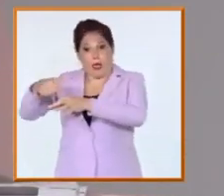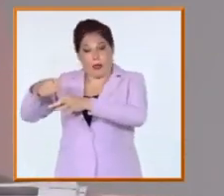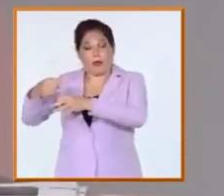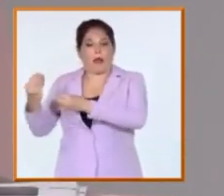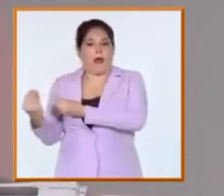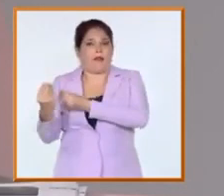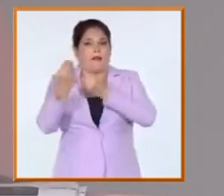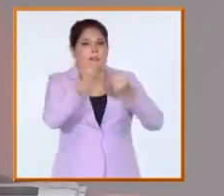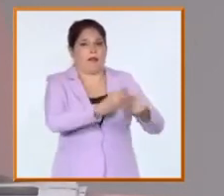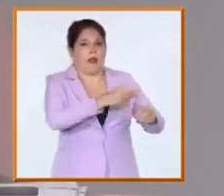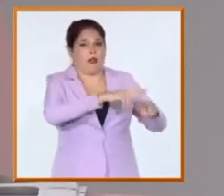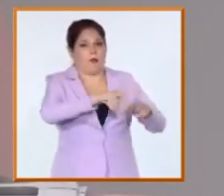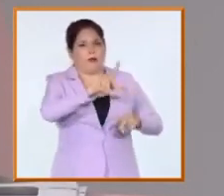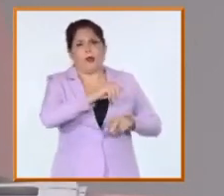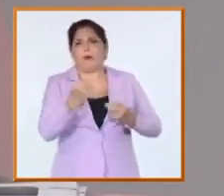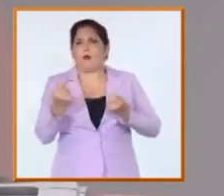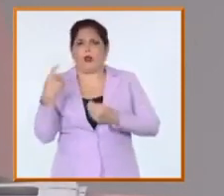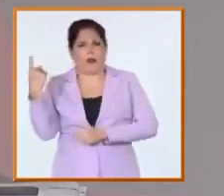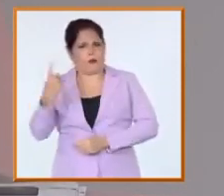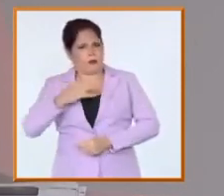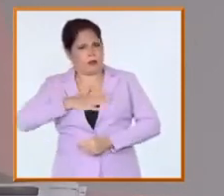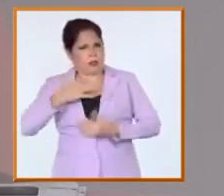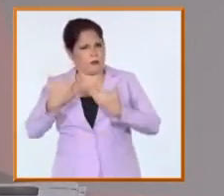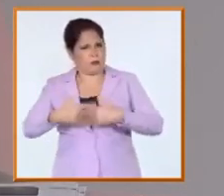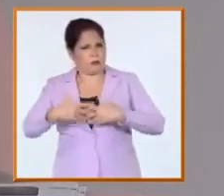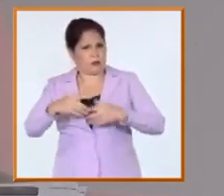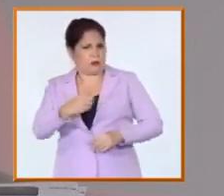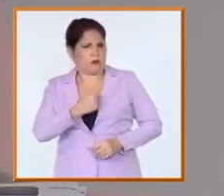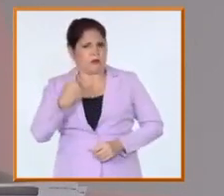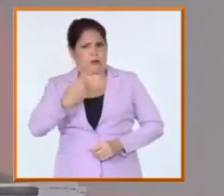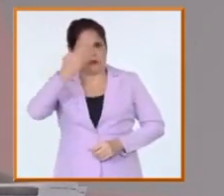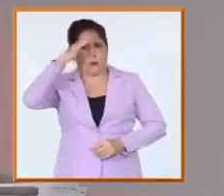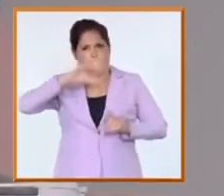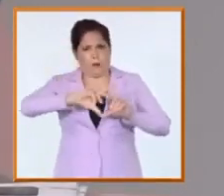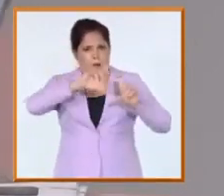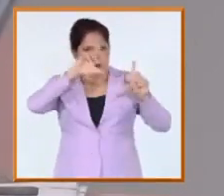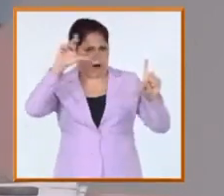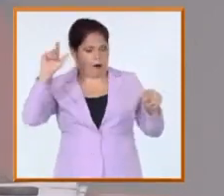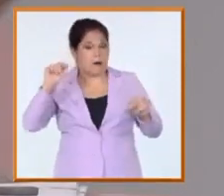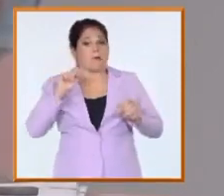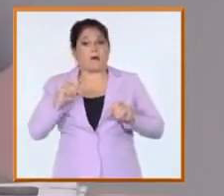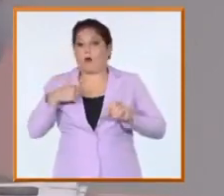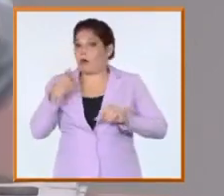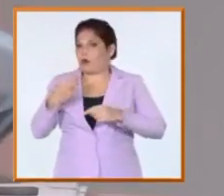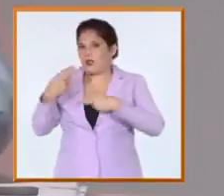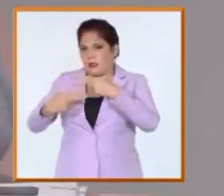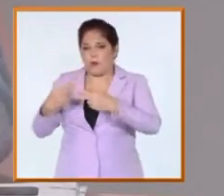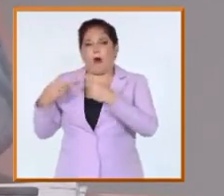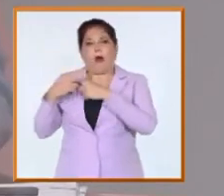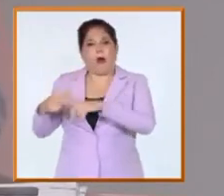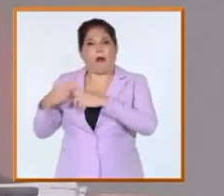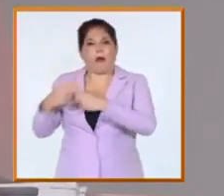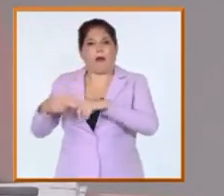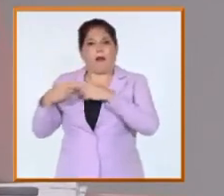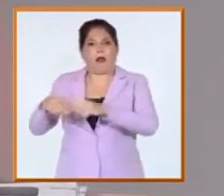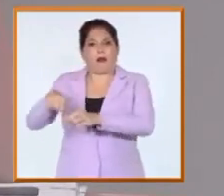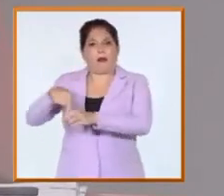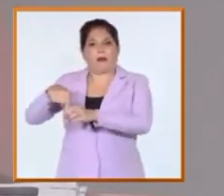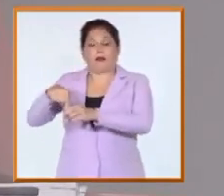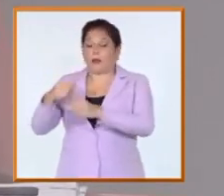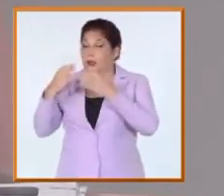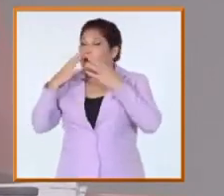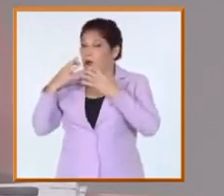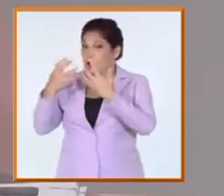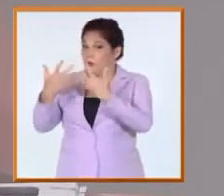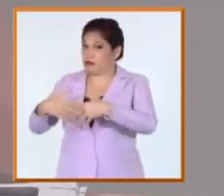se hacen monedas nacionales es una industria propia que además también hemos hecho un poquito de inversión en ella y cuando podamos lavamos multiplicar por la importancia de